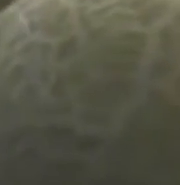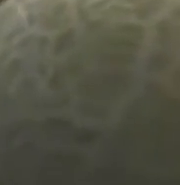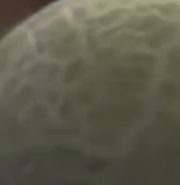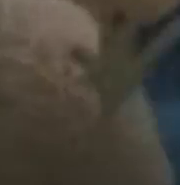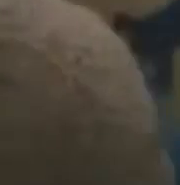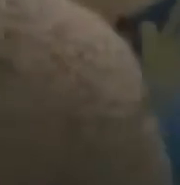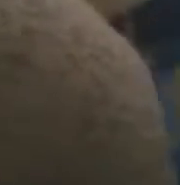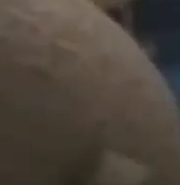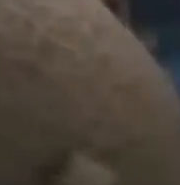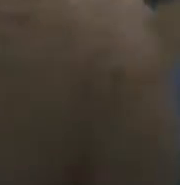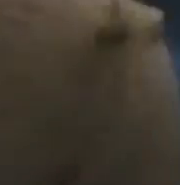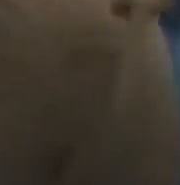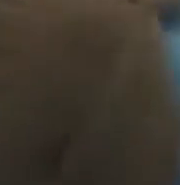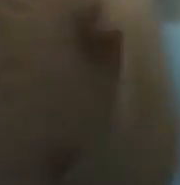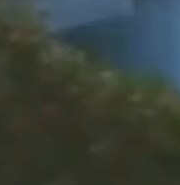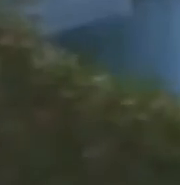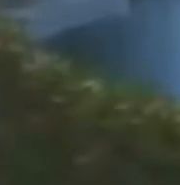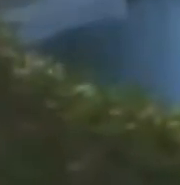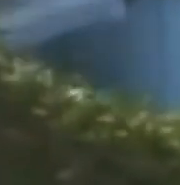Camelón.